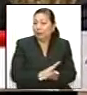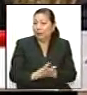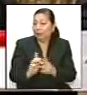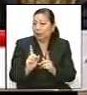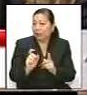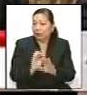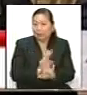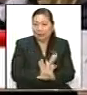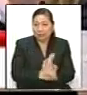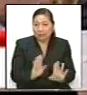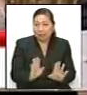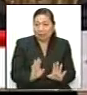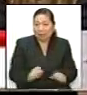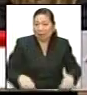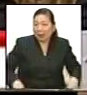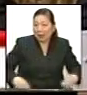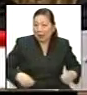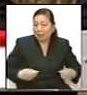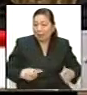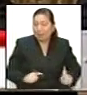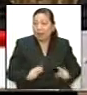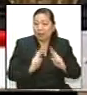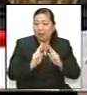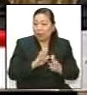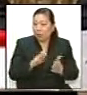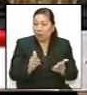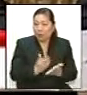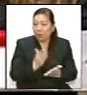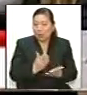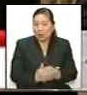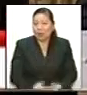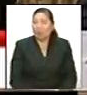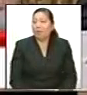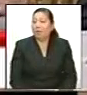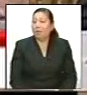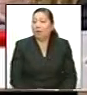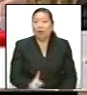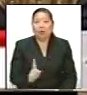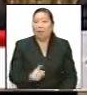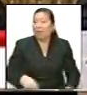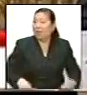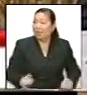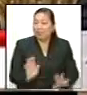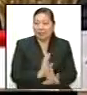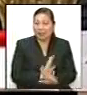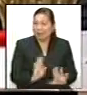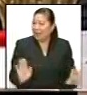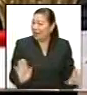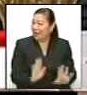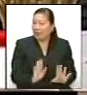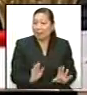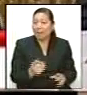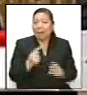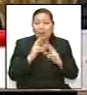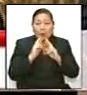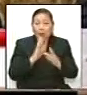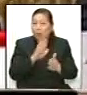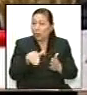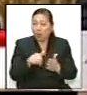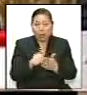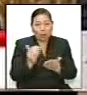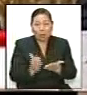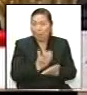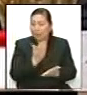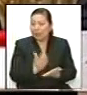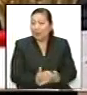consultorías acabaríamos con despilfarros que nos permitirían resolver todos los problemas del país. No son despilfarros y no alcanzan para resolver todos los problemas del